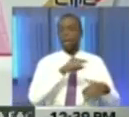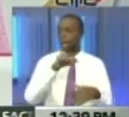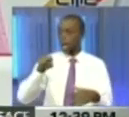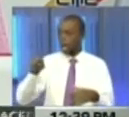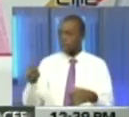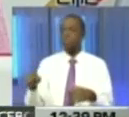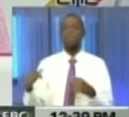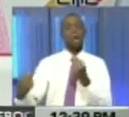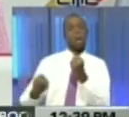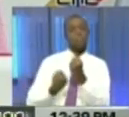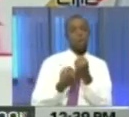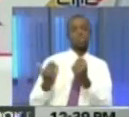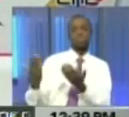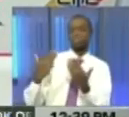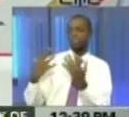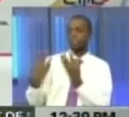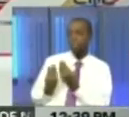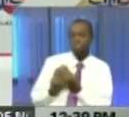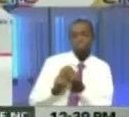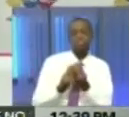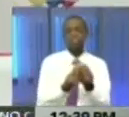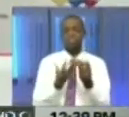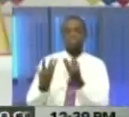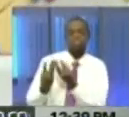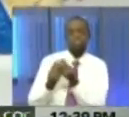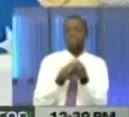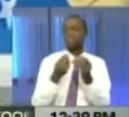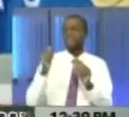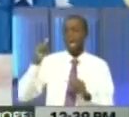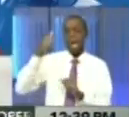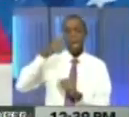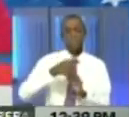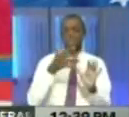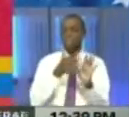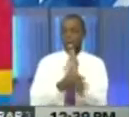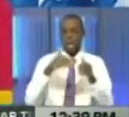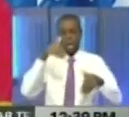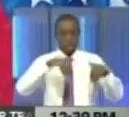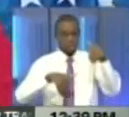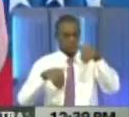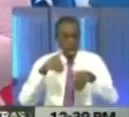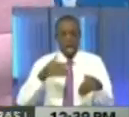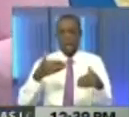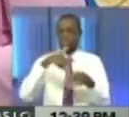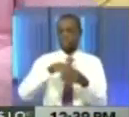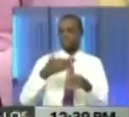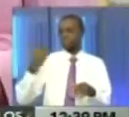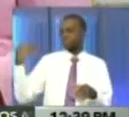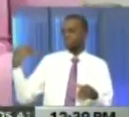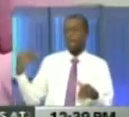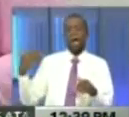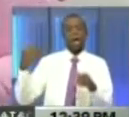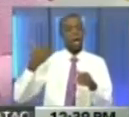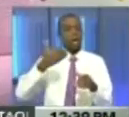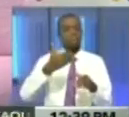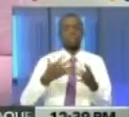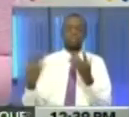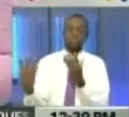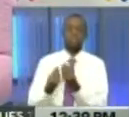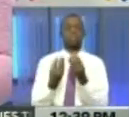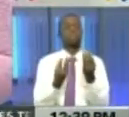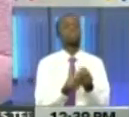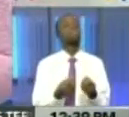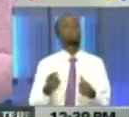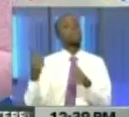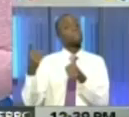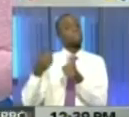de referendos y para todos los procesos electorales. En primer lugar, quiero saludar a las